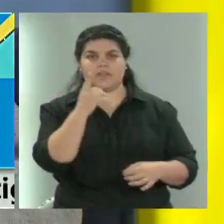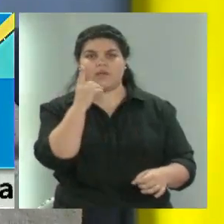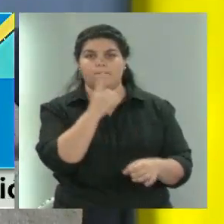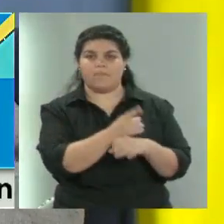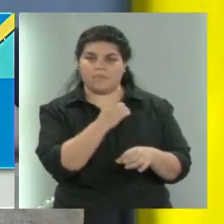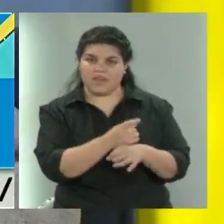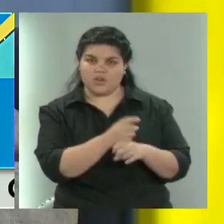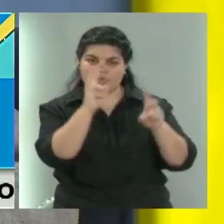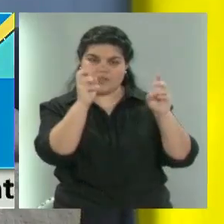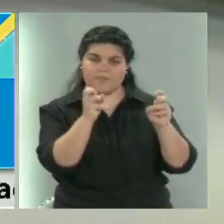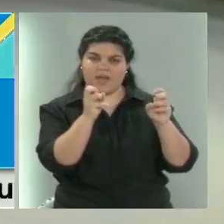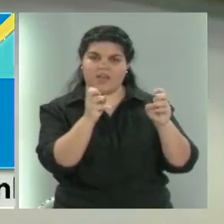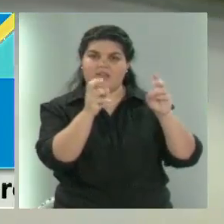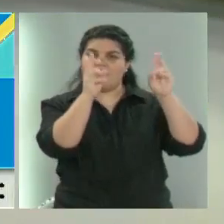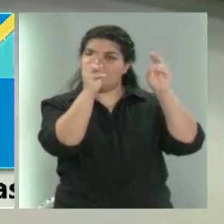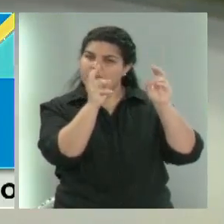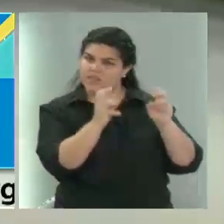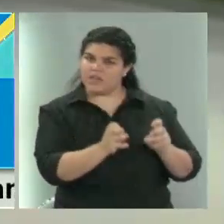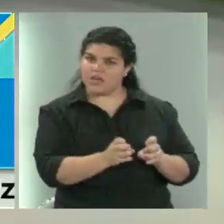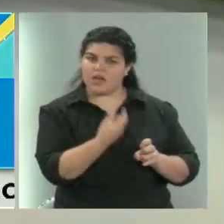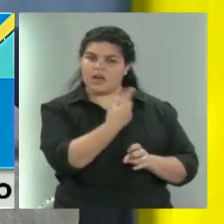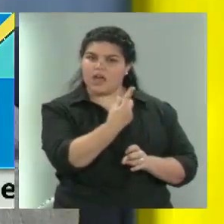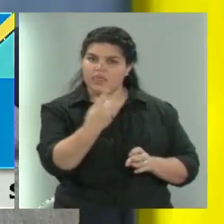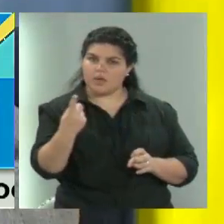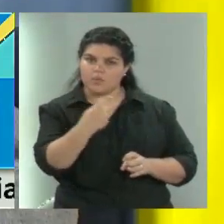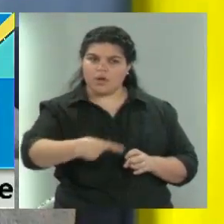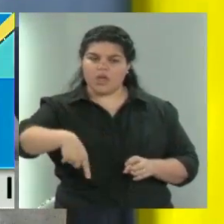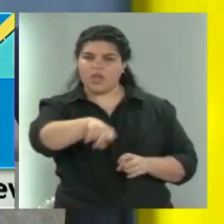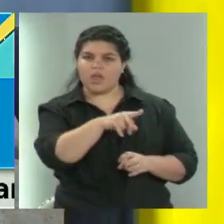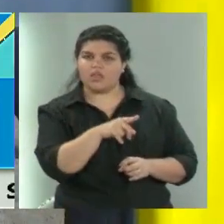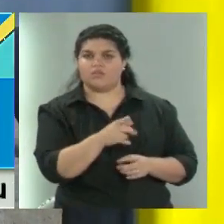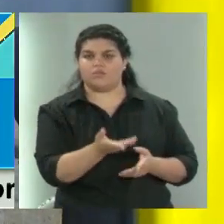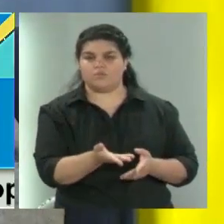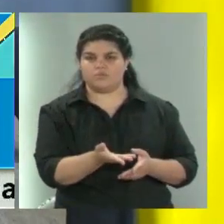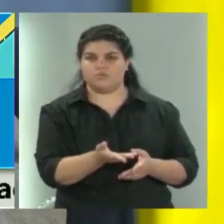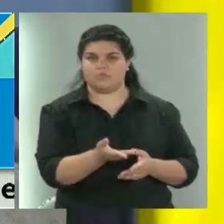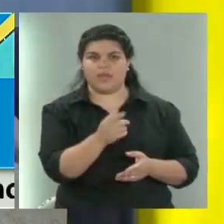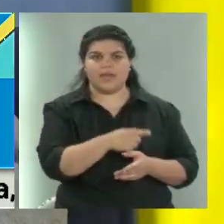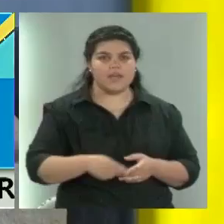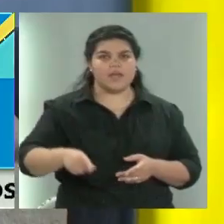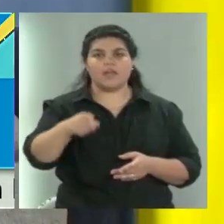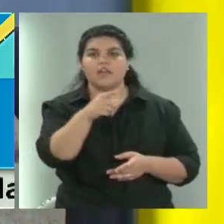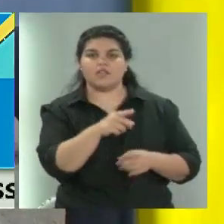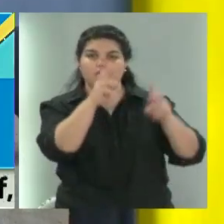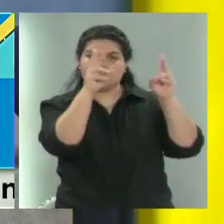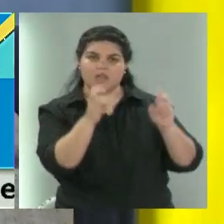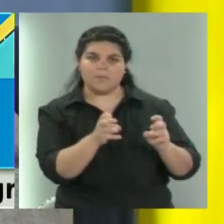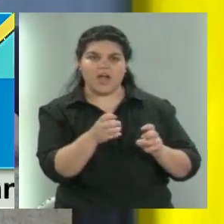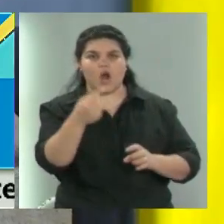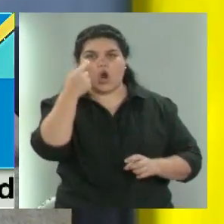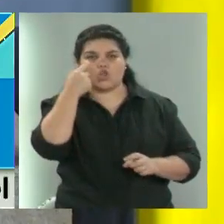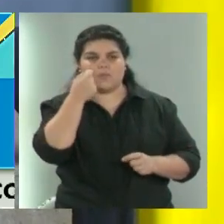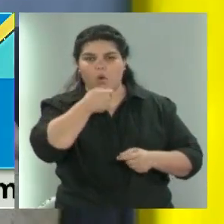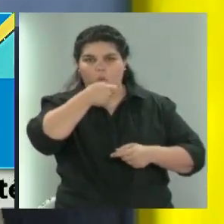investigan. Claro. Ellos mismos están buscando el conocimiento, aunque sea el conocimiento que ellos quieran